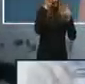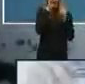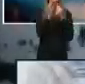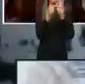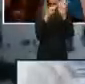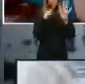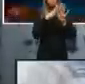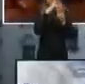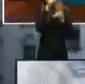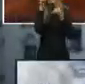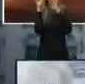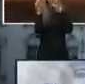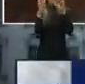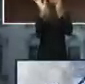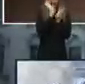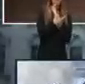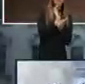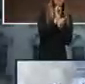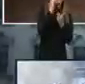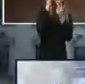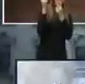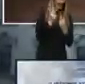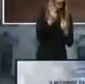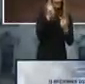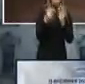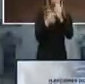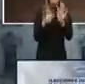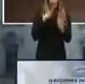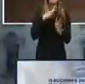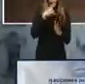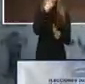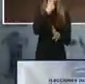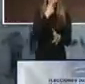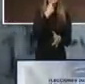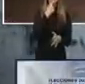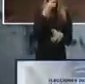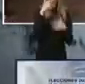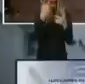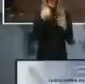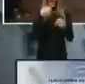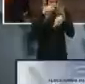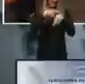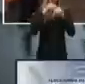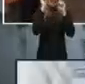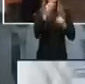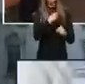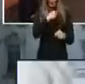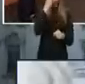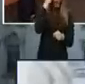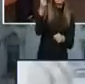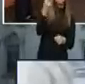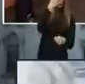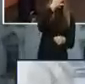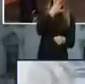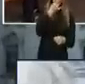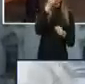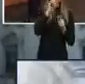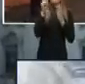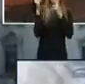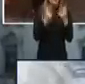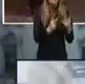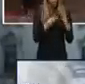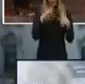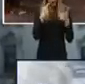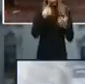correligionarios esperando ver a Bernardo Arévalo, porque es lo que en un momento dado quieren hacer, ver a Bernardo Arévalo, pero pues que se espera la